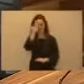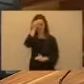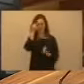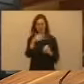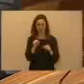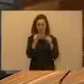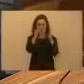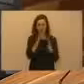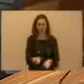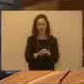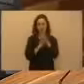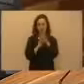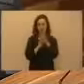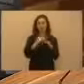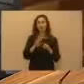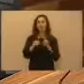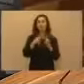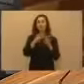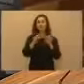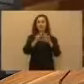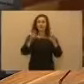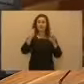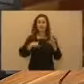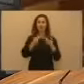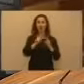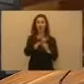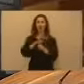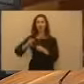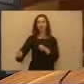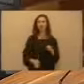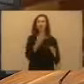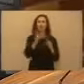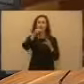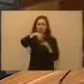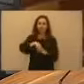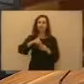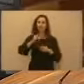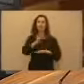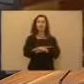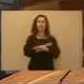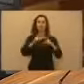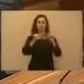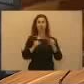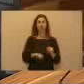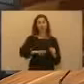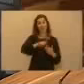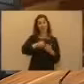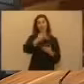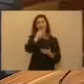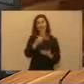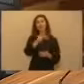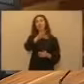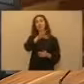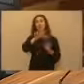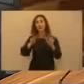suya. Pero es que además esa misma empresa factura en otras áreas de la Administración asturiana. Entre enero y septiembre de este mismo año se ha llevado más de 57.000